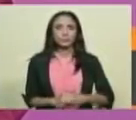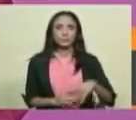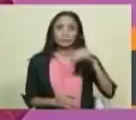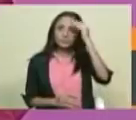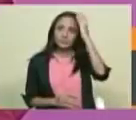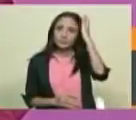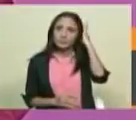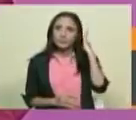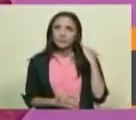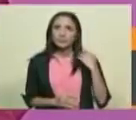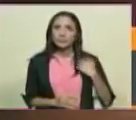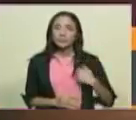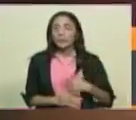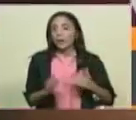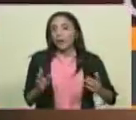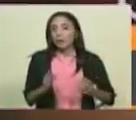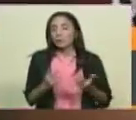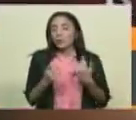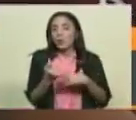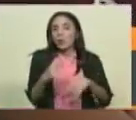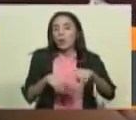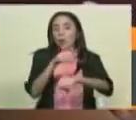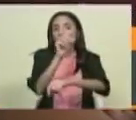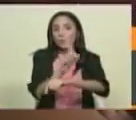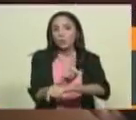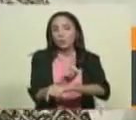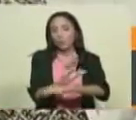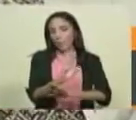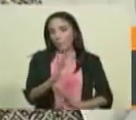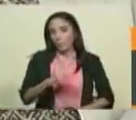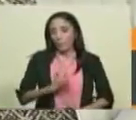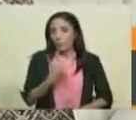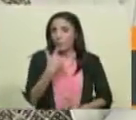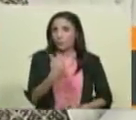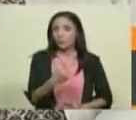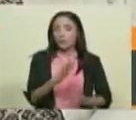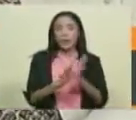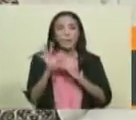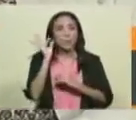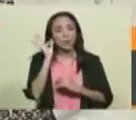Eso es suficiente para decir algo.